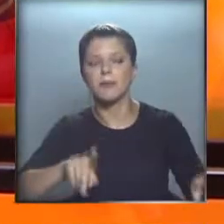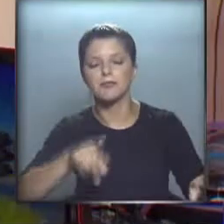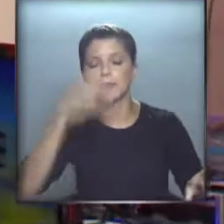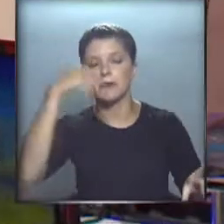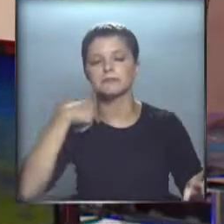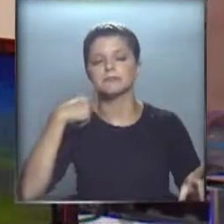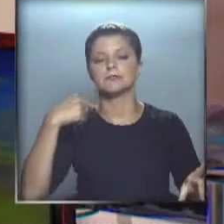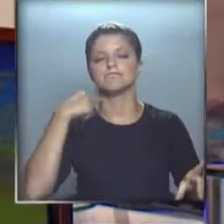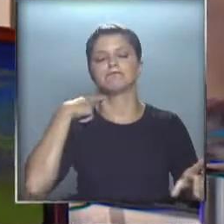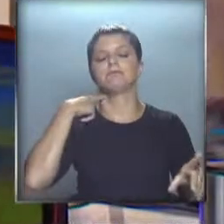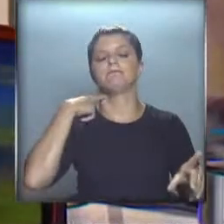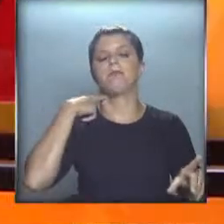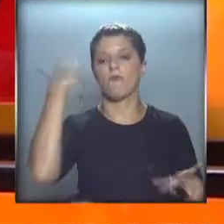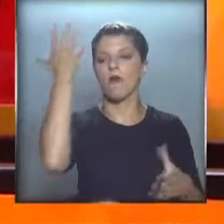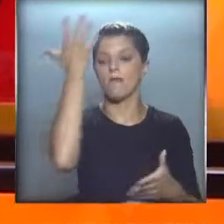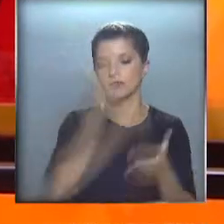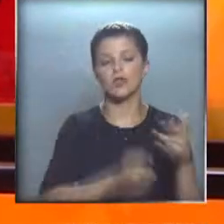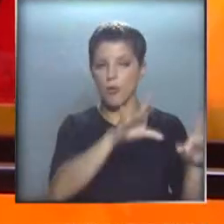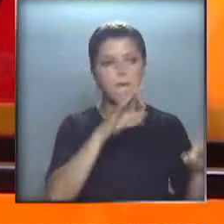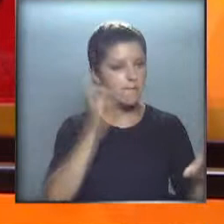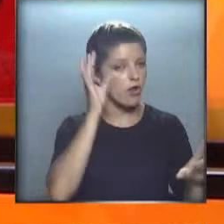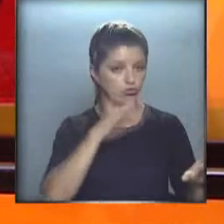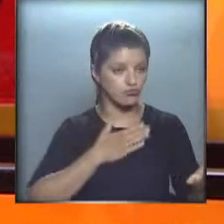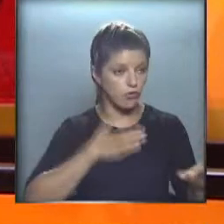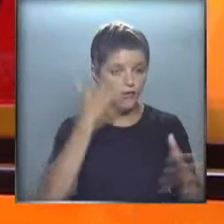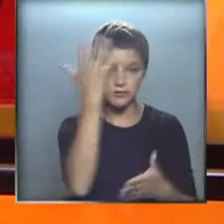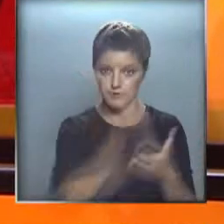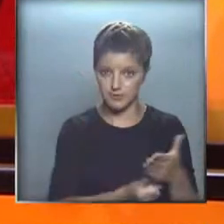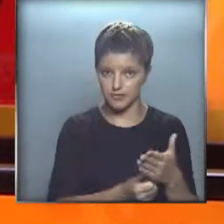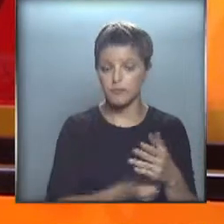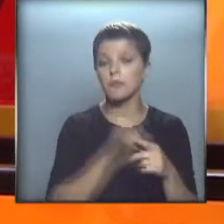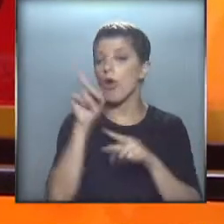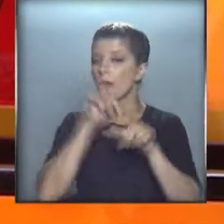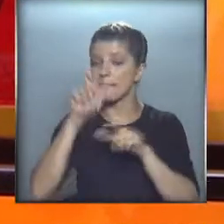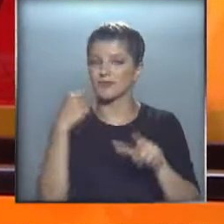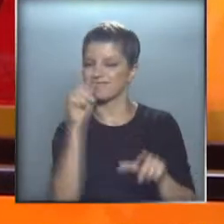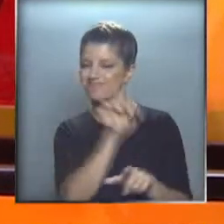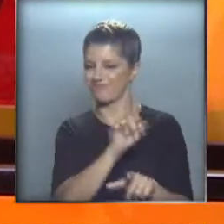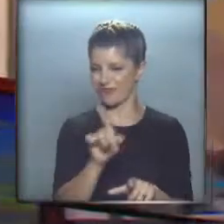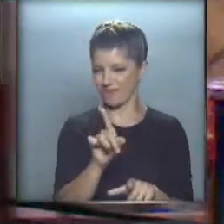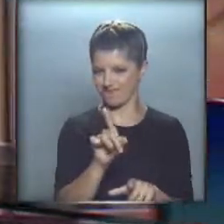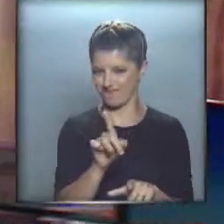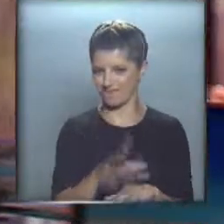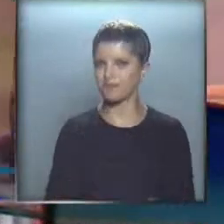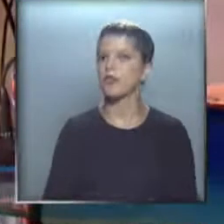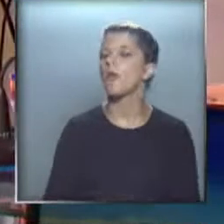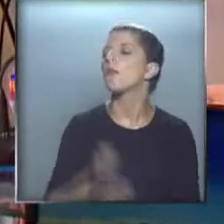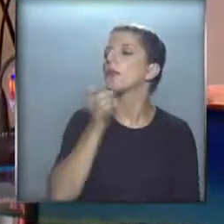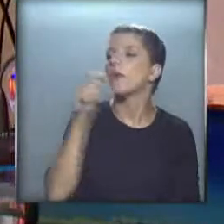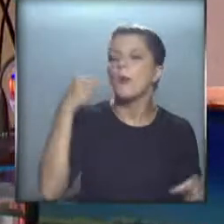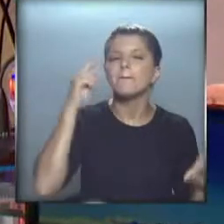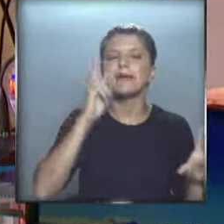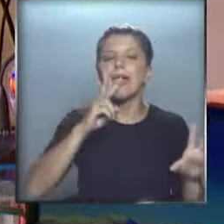doy cuenta sí sé reconocerlo y digo, no, perdón, me equivoqué. Cosas que hay algunos que no pueden hacerlo. Sí, porque, hay cosas que te dan como para